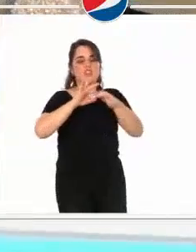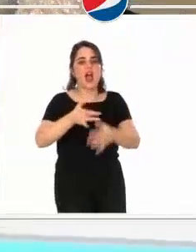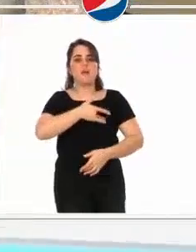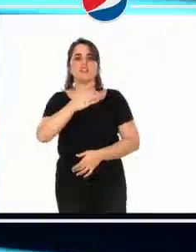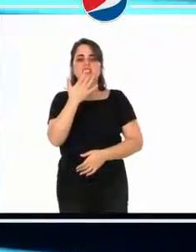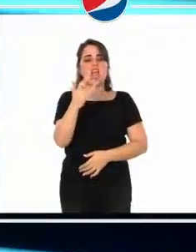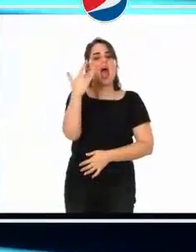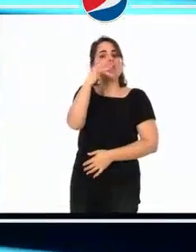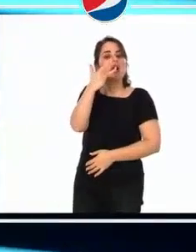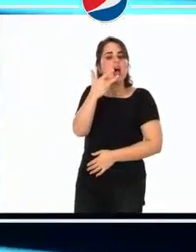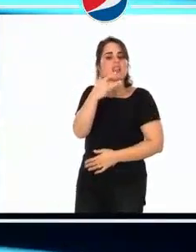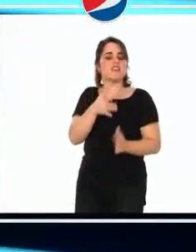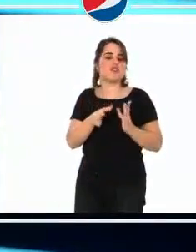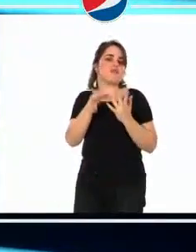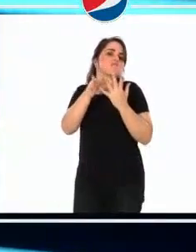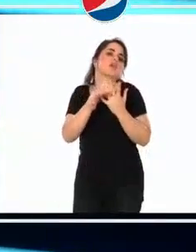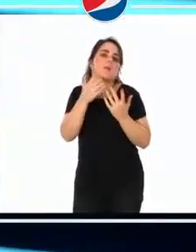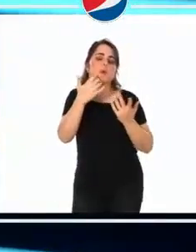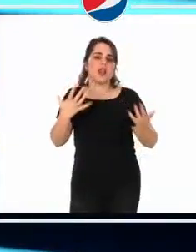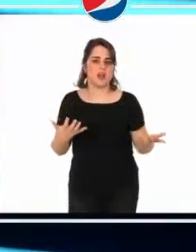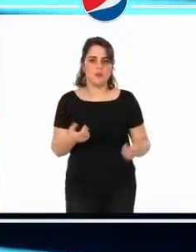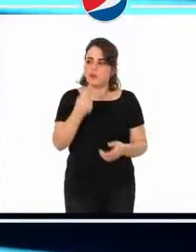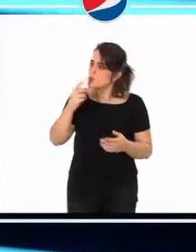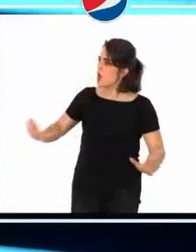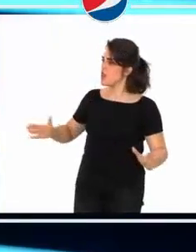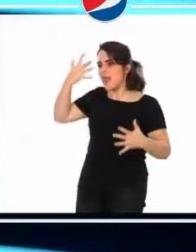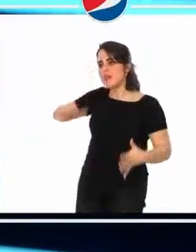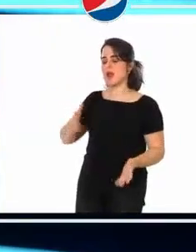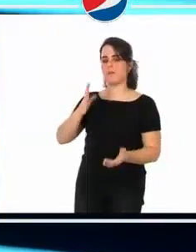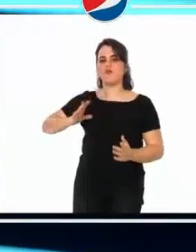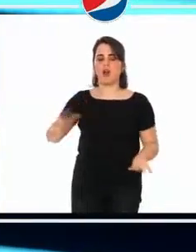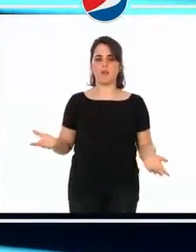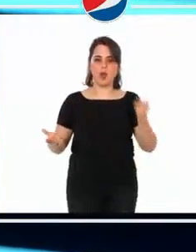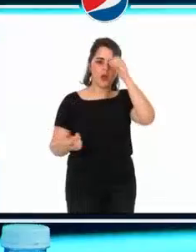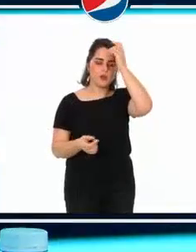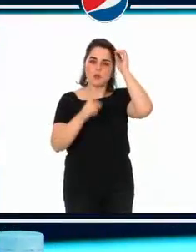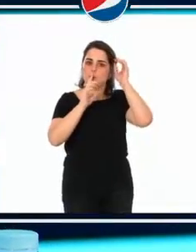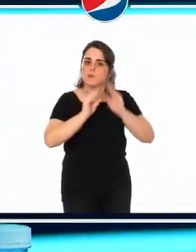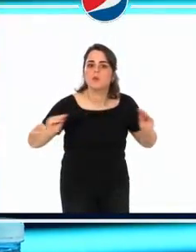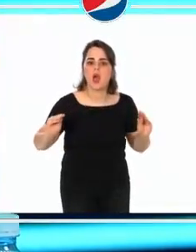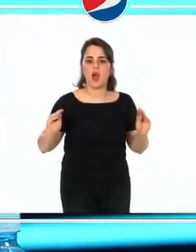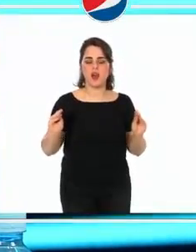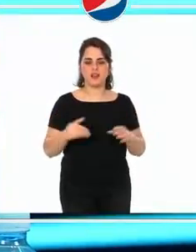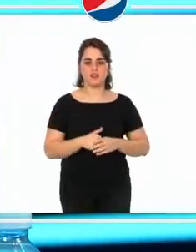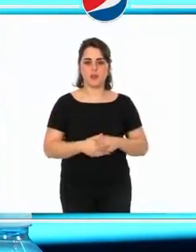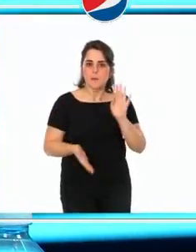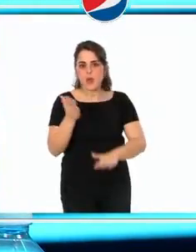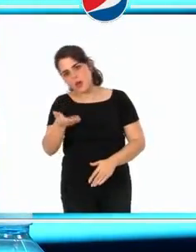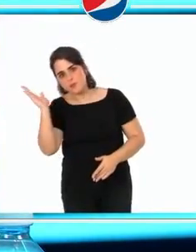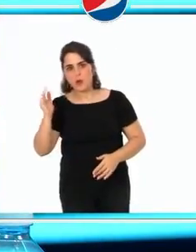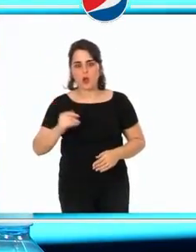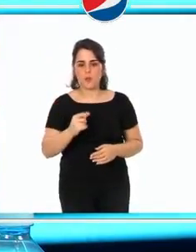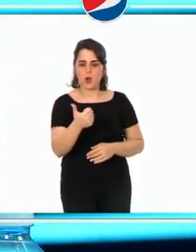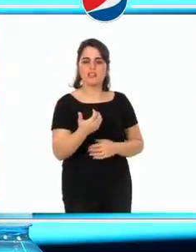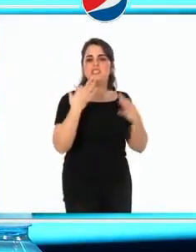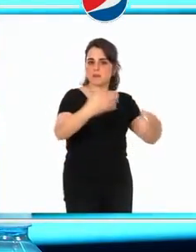Ah, los pues rojos buenos son en el amor. Ander, cámbiate ya, tío. Cámbiate, estás a tiempo. Sal, sal un momento. Yo siempre llevo algo rojo. Algo